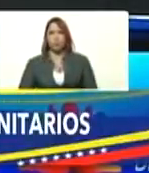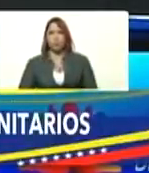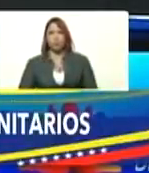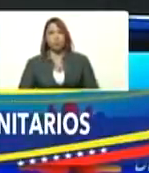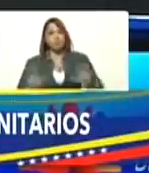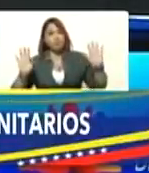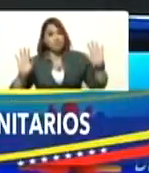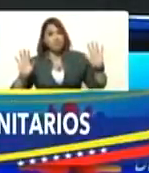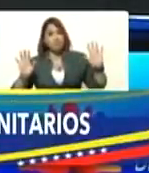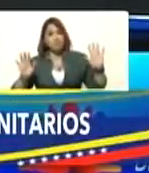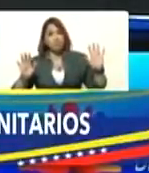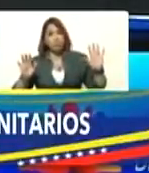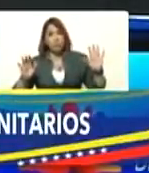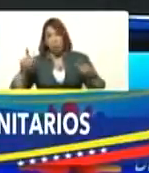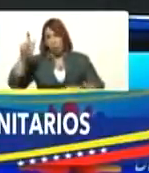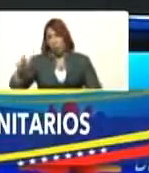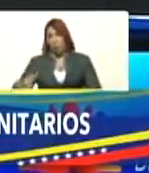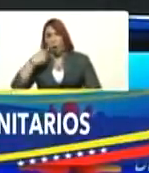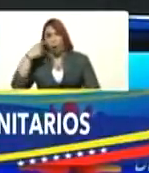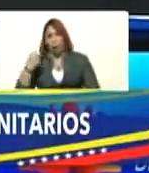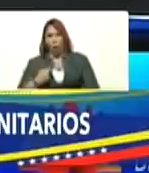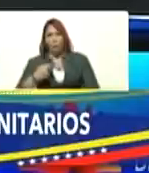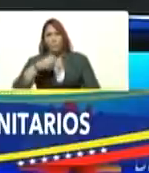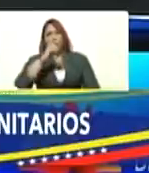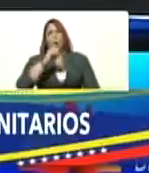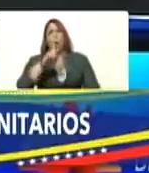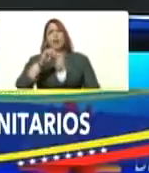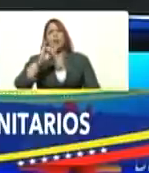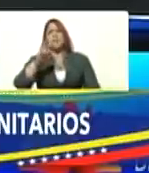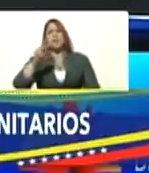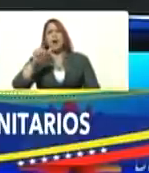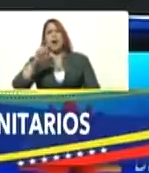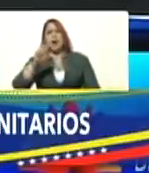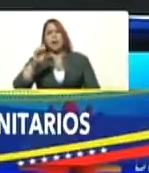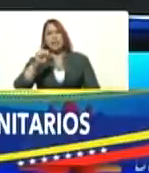Bueno, de hecho el bandido este Olivares se fue